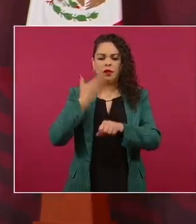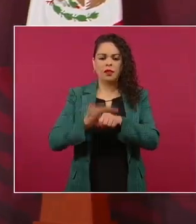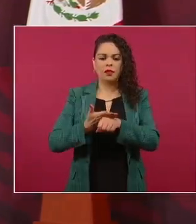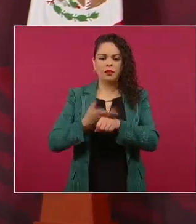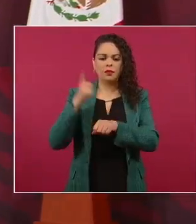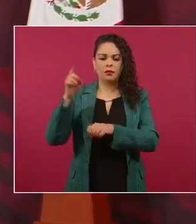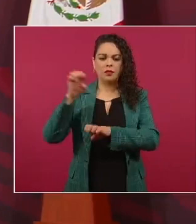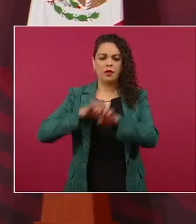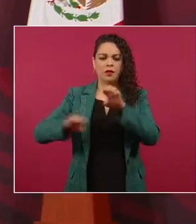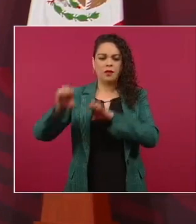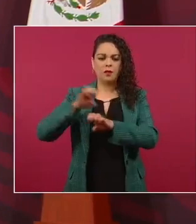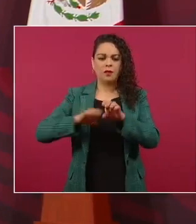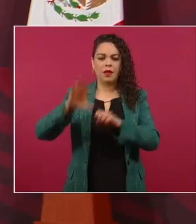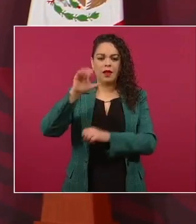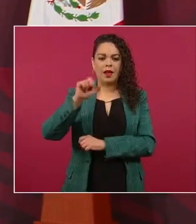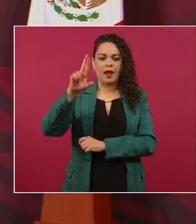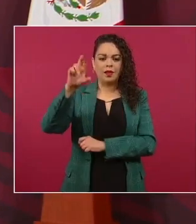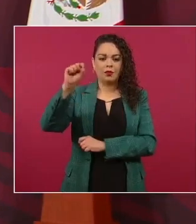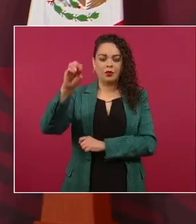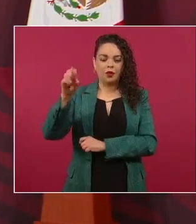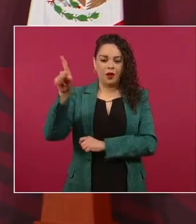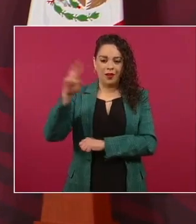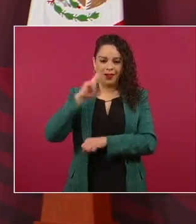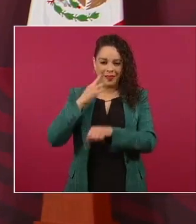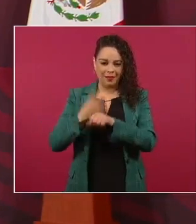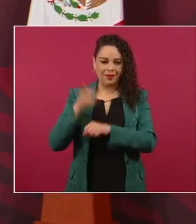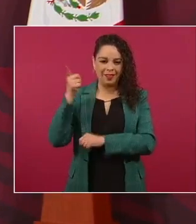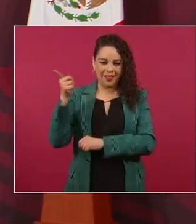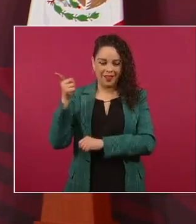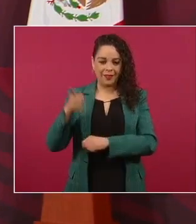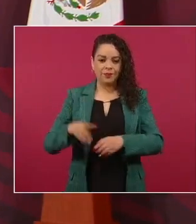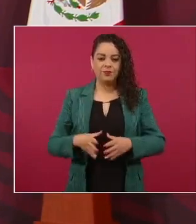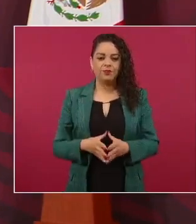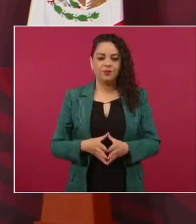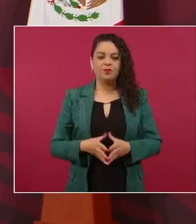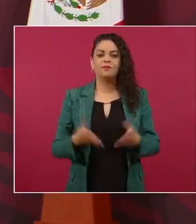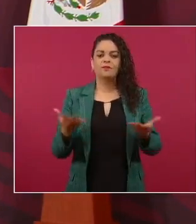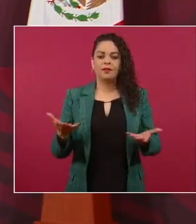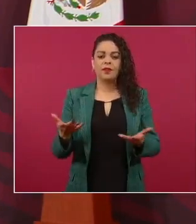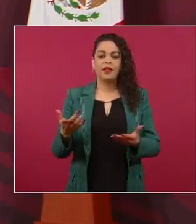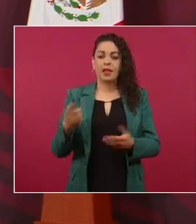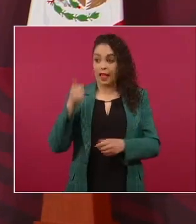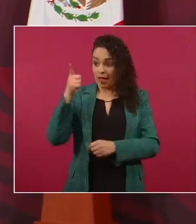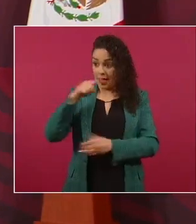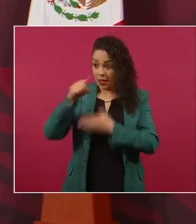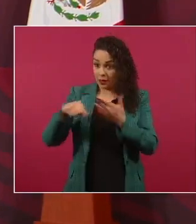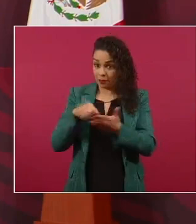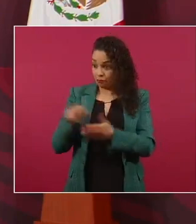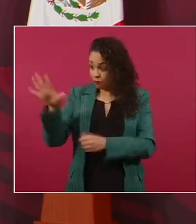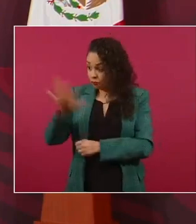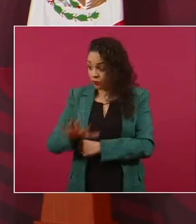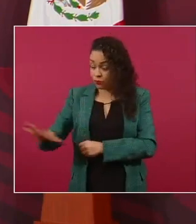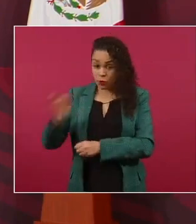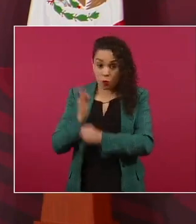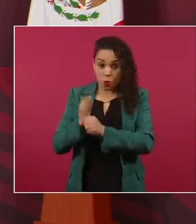empresa Carso, más que fueron a una supervisión al tramo que estamos evaluando.